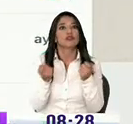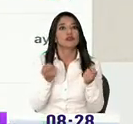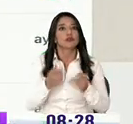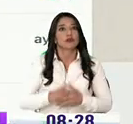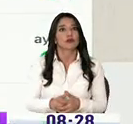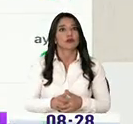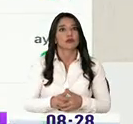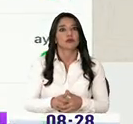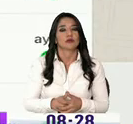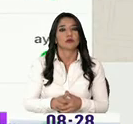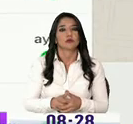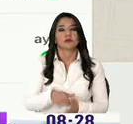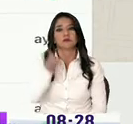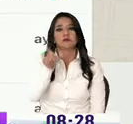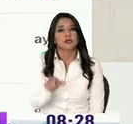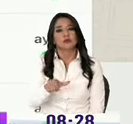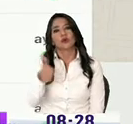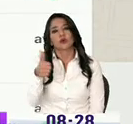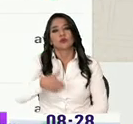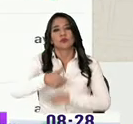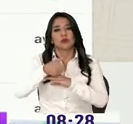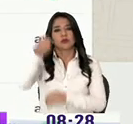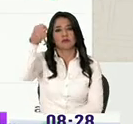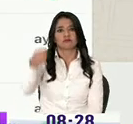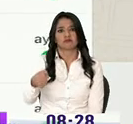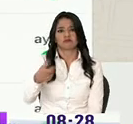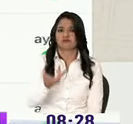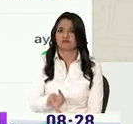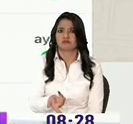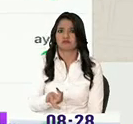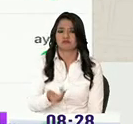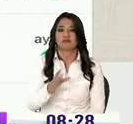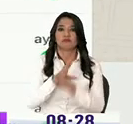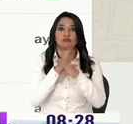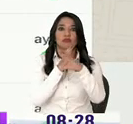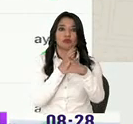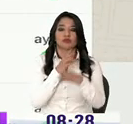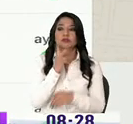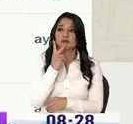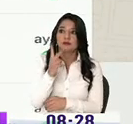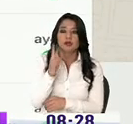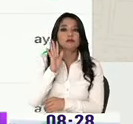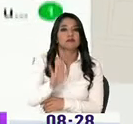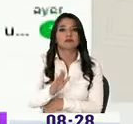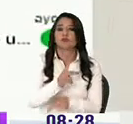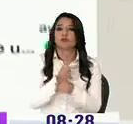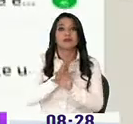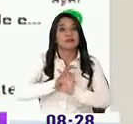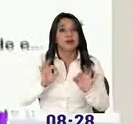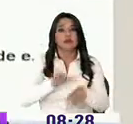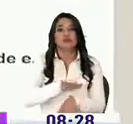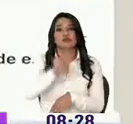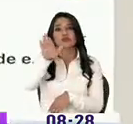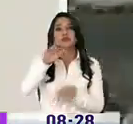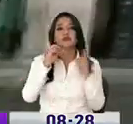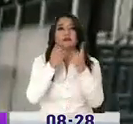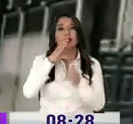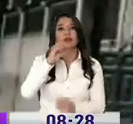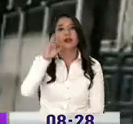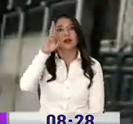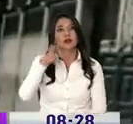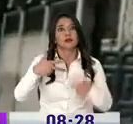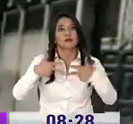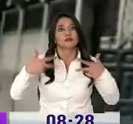ponen personas ajenas a las autoridades las señales? Ya que los señores de los buses pasan sin precaución. La vía de subida, Santa Clara de Chillo